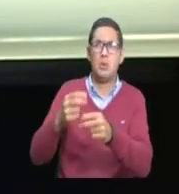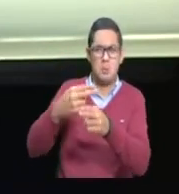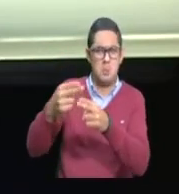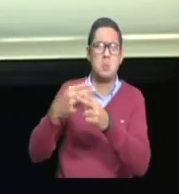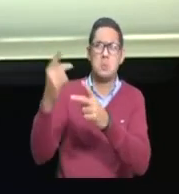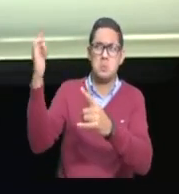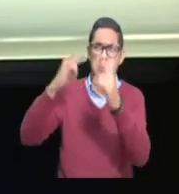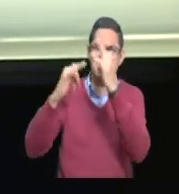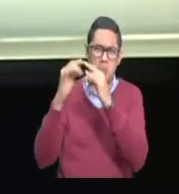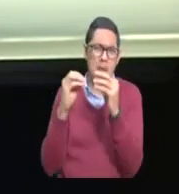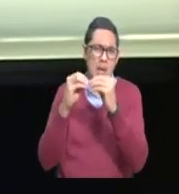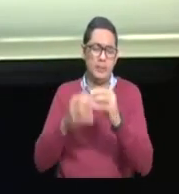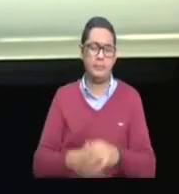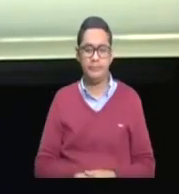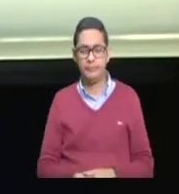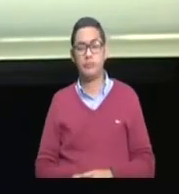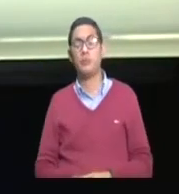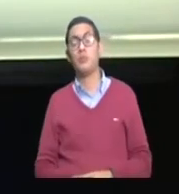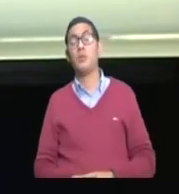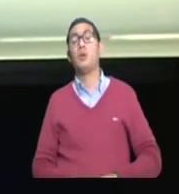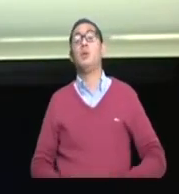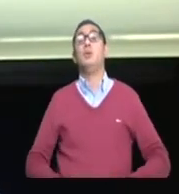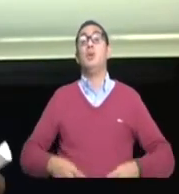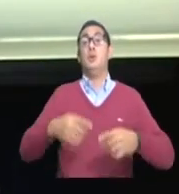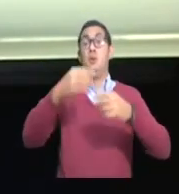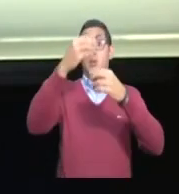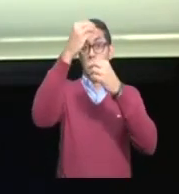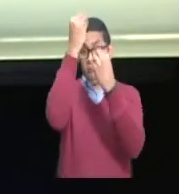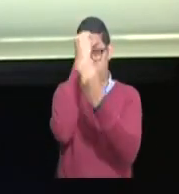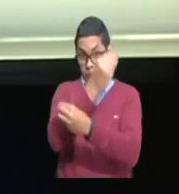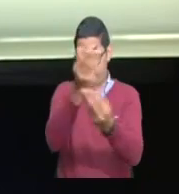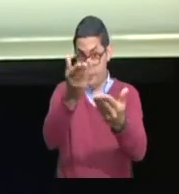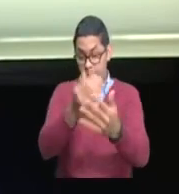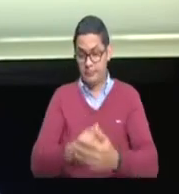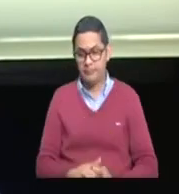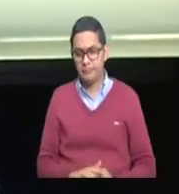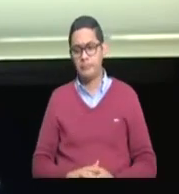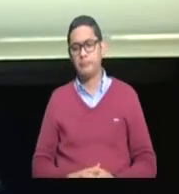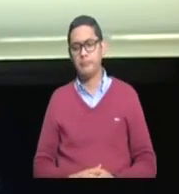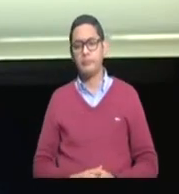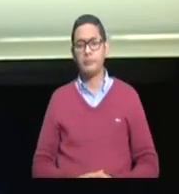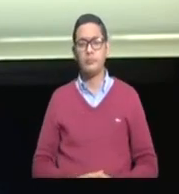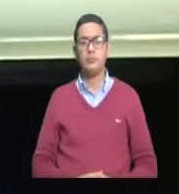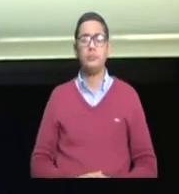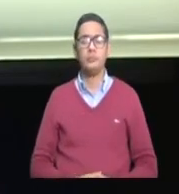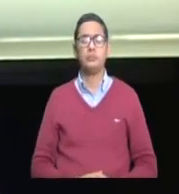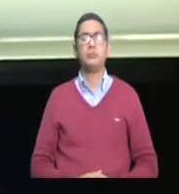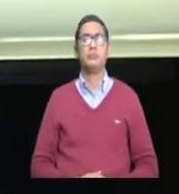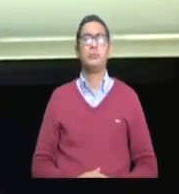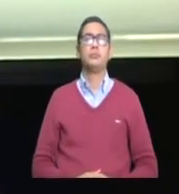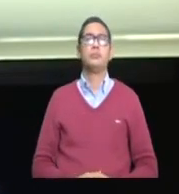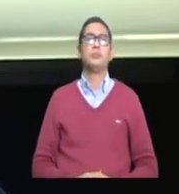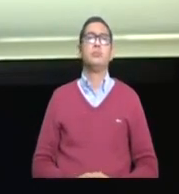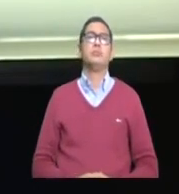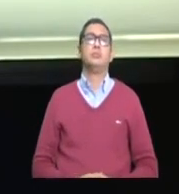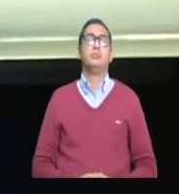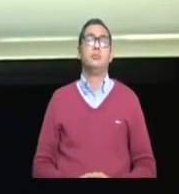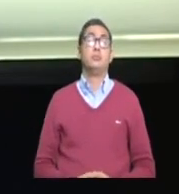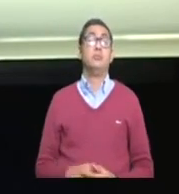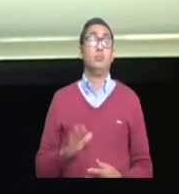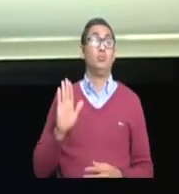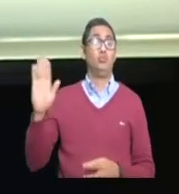Queremos en el día de hoy informarles que como responsables de la